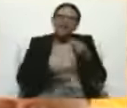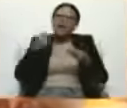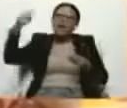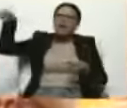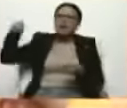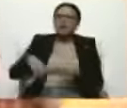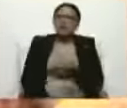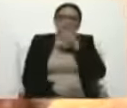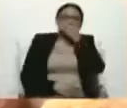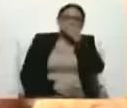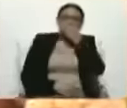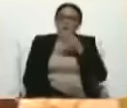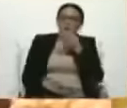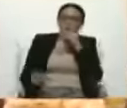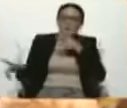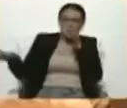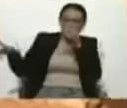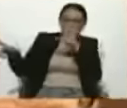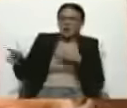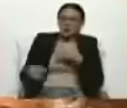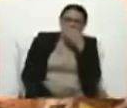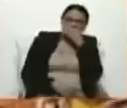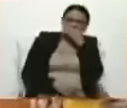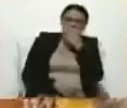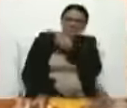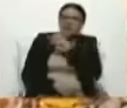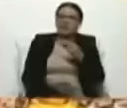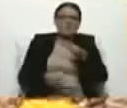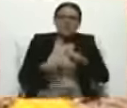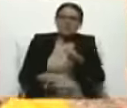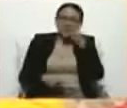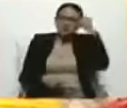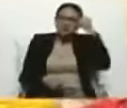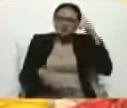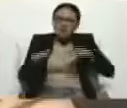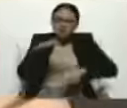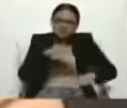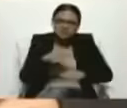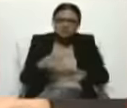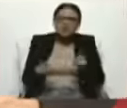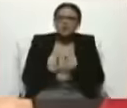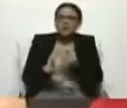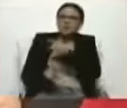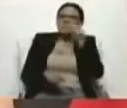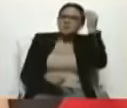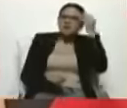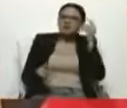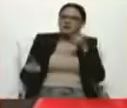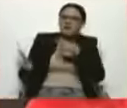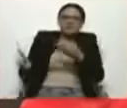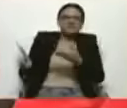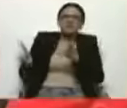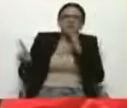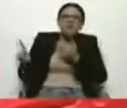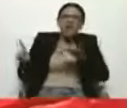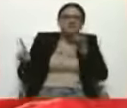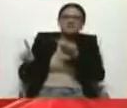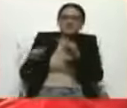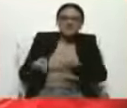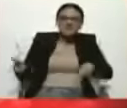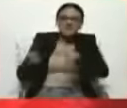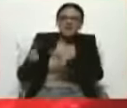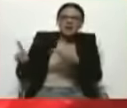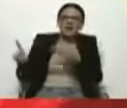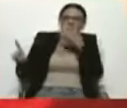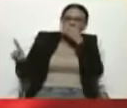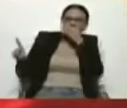Si de algo está arrepentida la oposición hoy día, es de haber subestimado a Nicolás Maduro. De creer que Nicolás